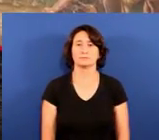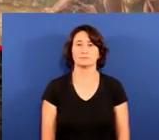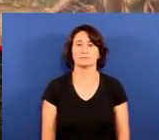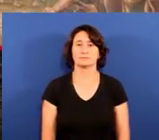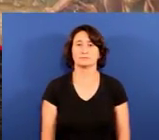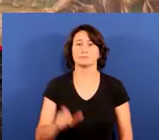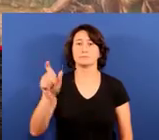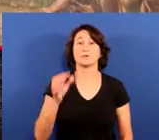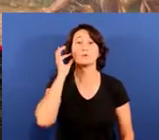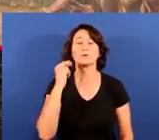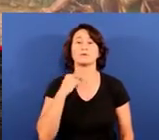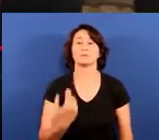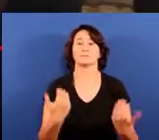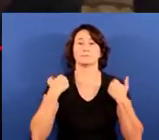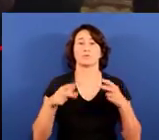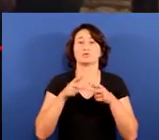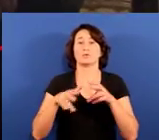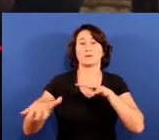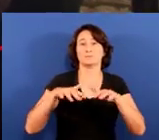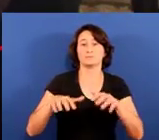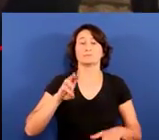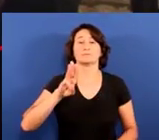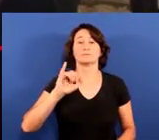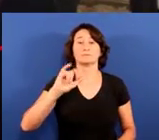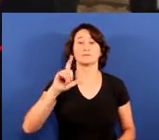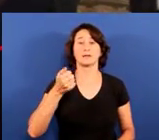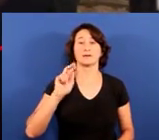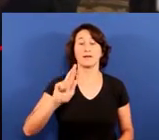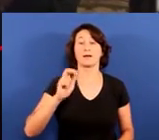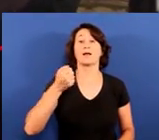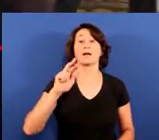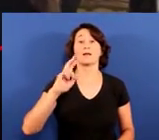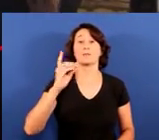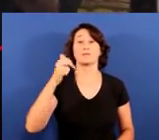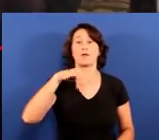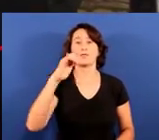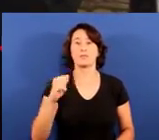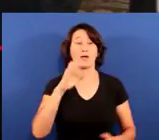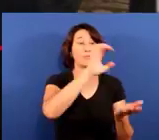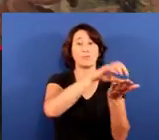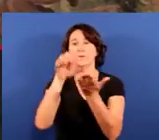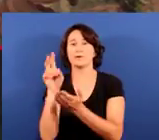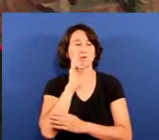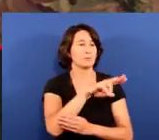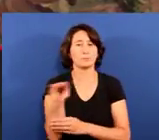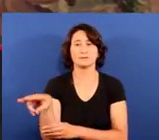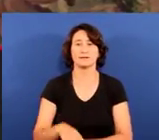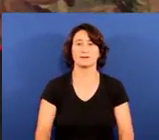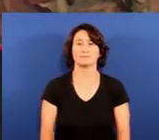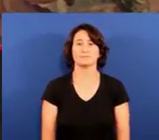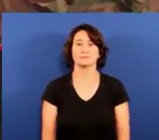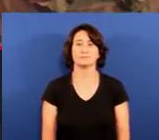que podrían participar en la financiación de la implantación de la administración electrónica en diferentes países han llegado acompañados